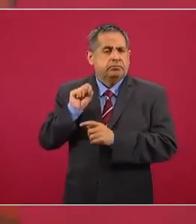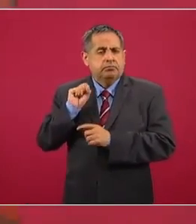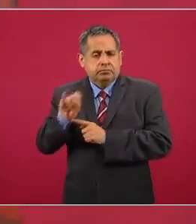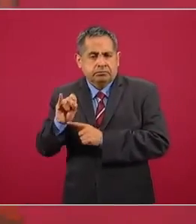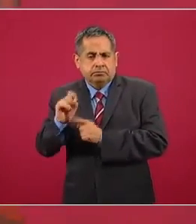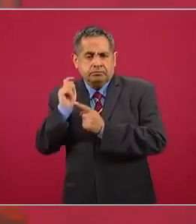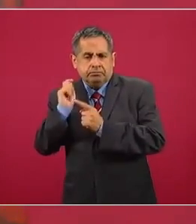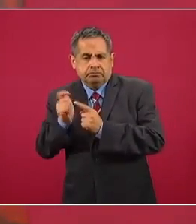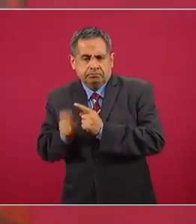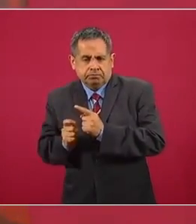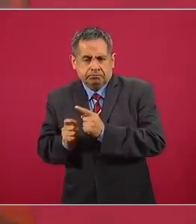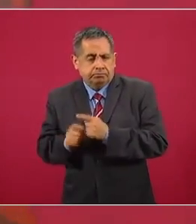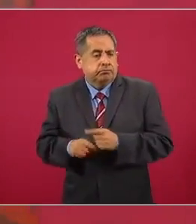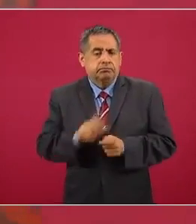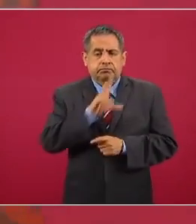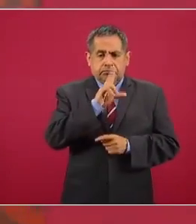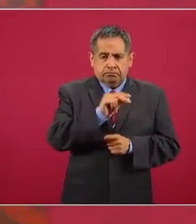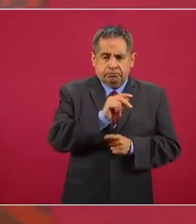qué significa el no.